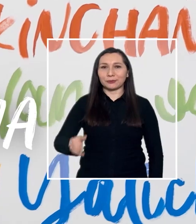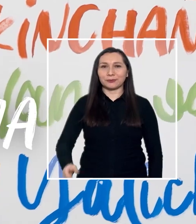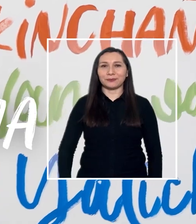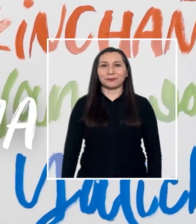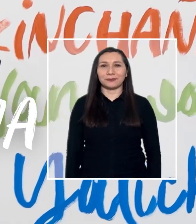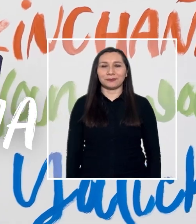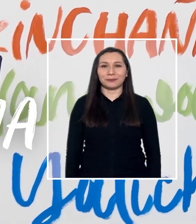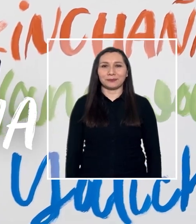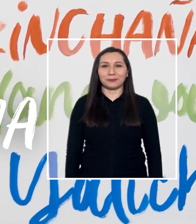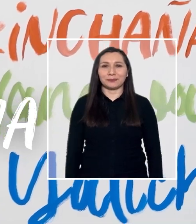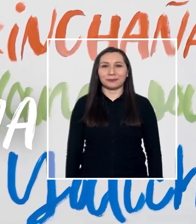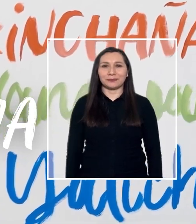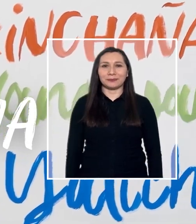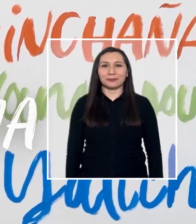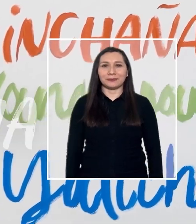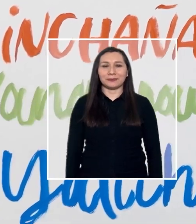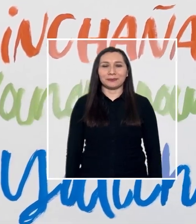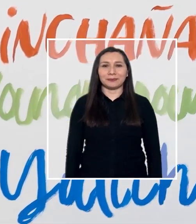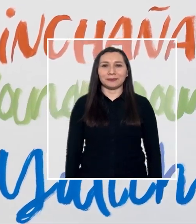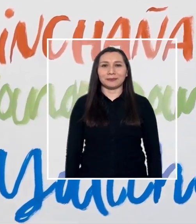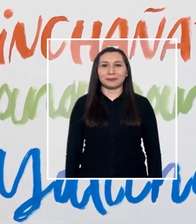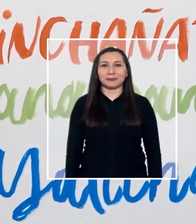pacha.